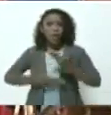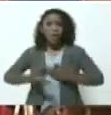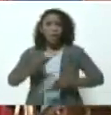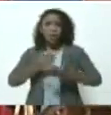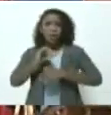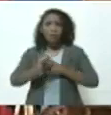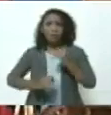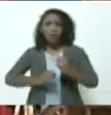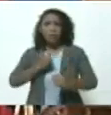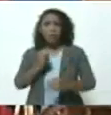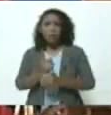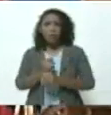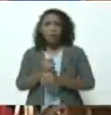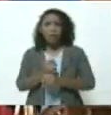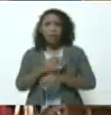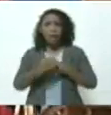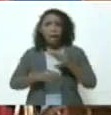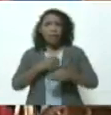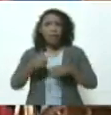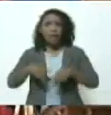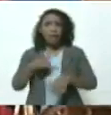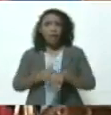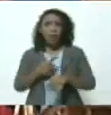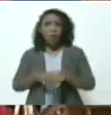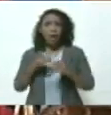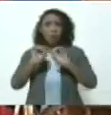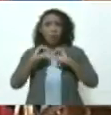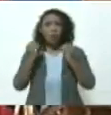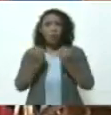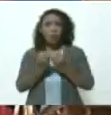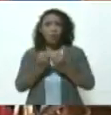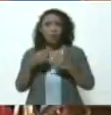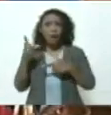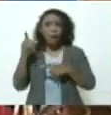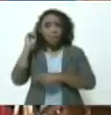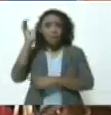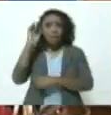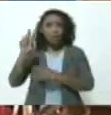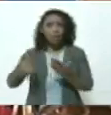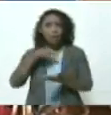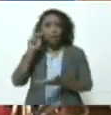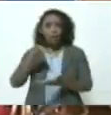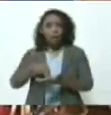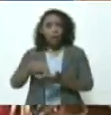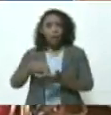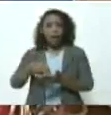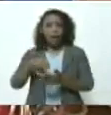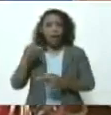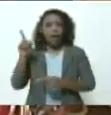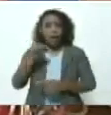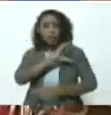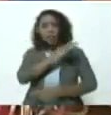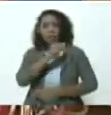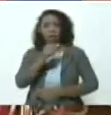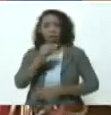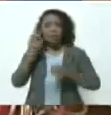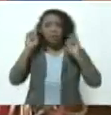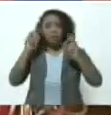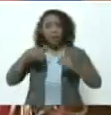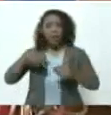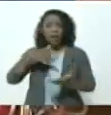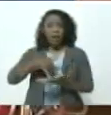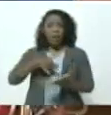nacionales e internacionales que realiza esta obra desde el Salón Elíptico del Palacio Federal Legislativo el director y el elenco de